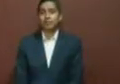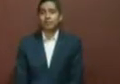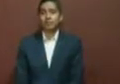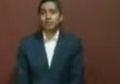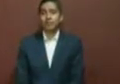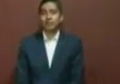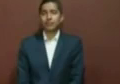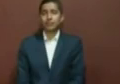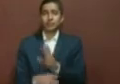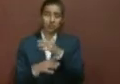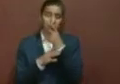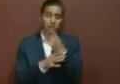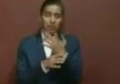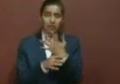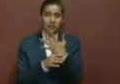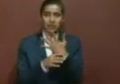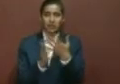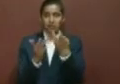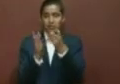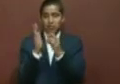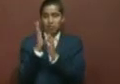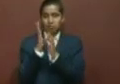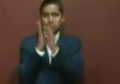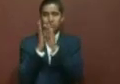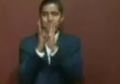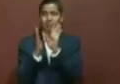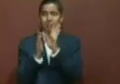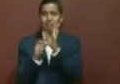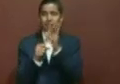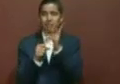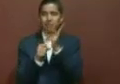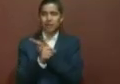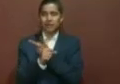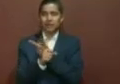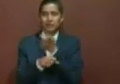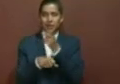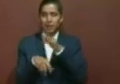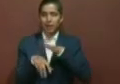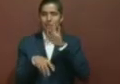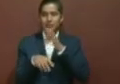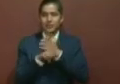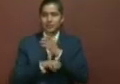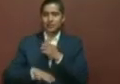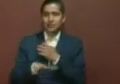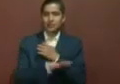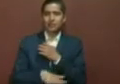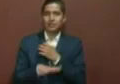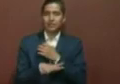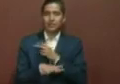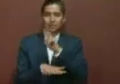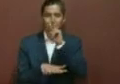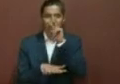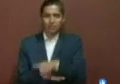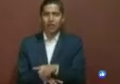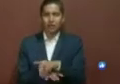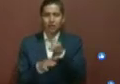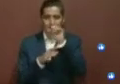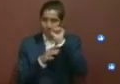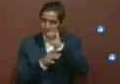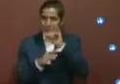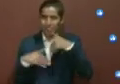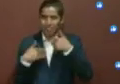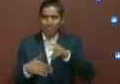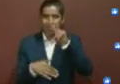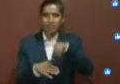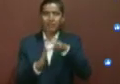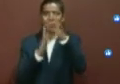los datos en torno a la incidencia de delitos y más en el Estado, de verdad, han bajado.